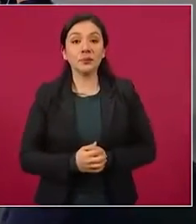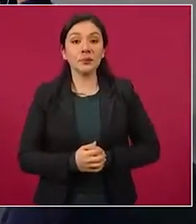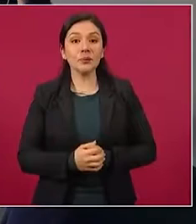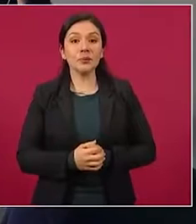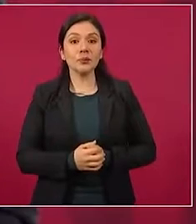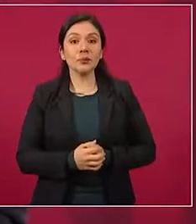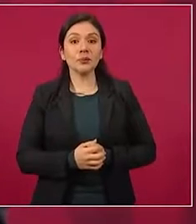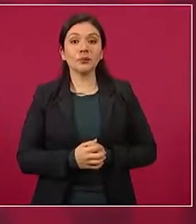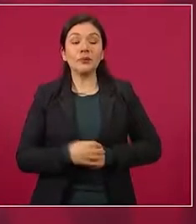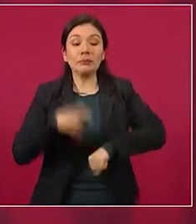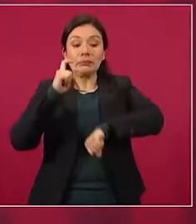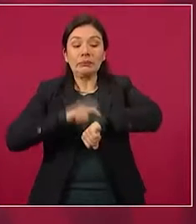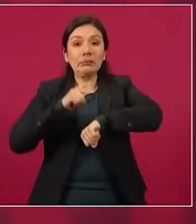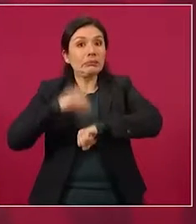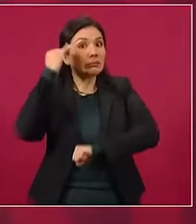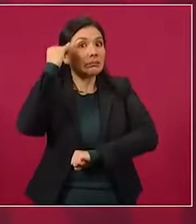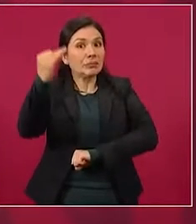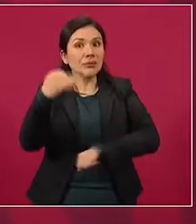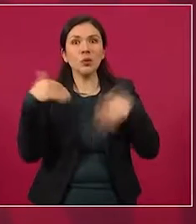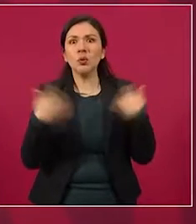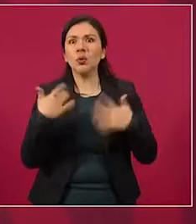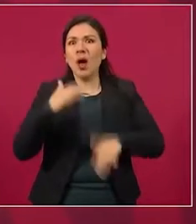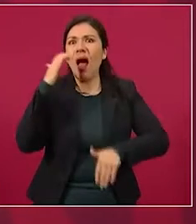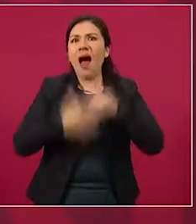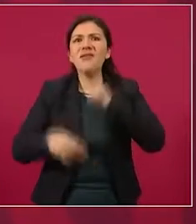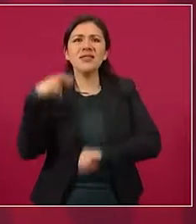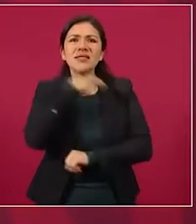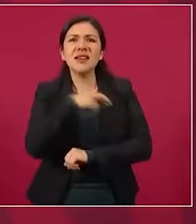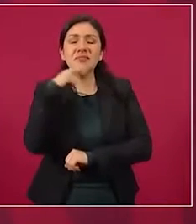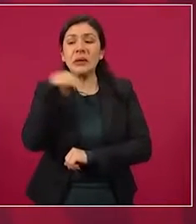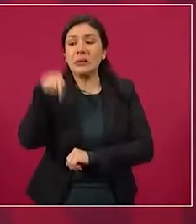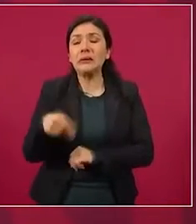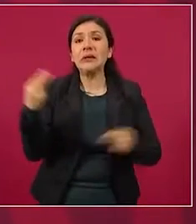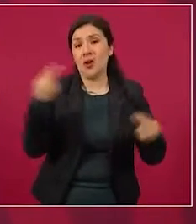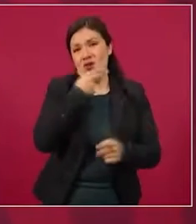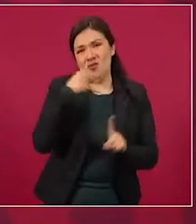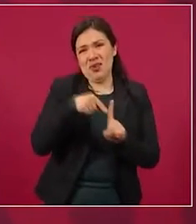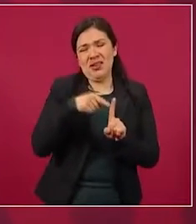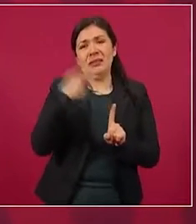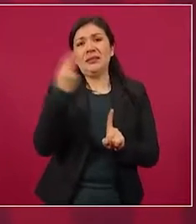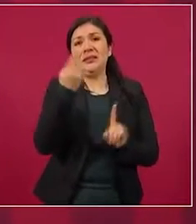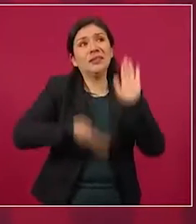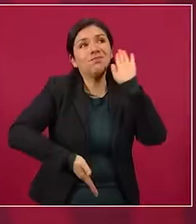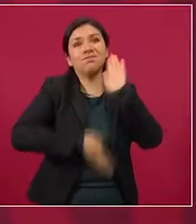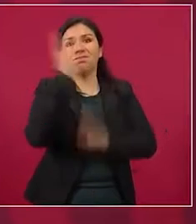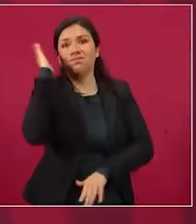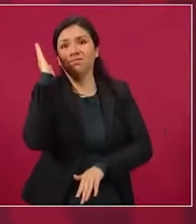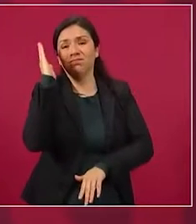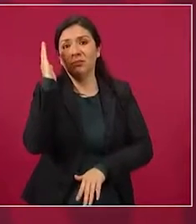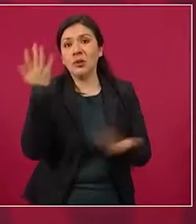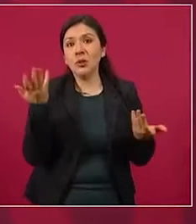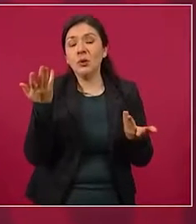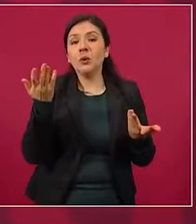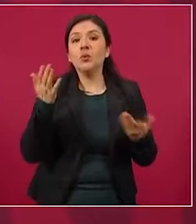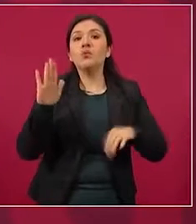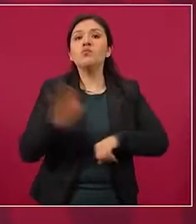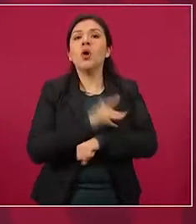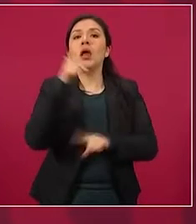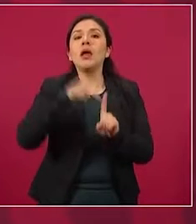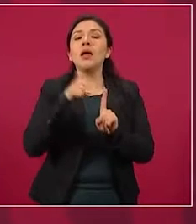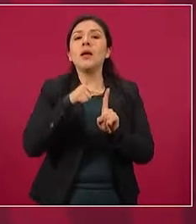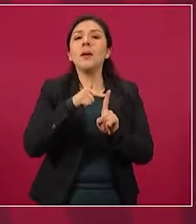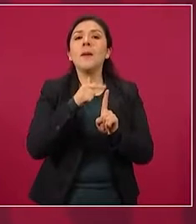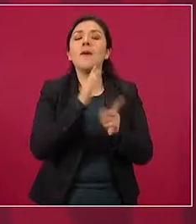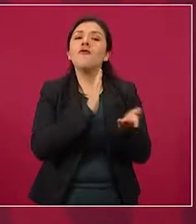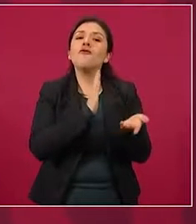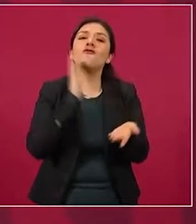Se nos estaba acabando el tiempo y él tenía que salir porque iba